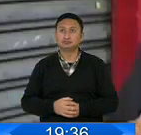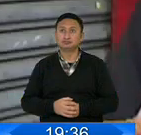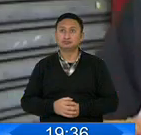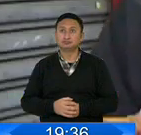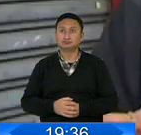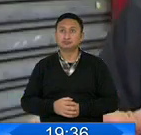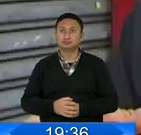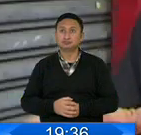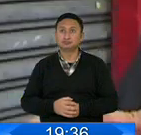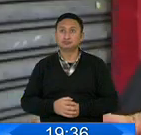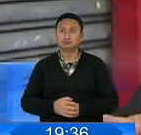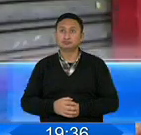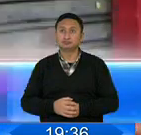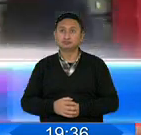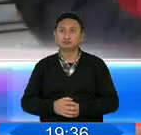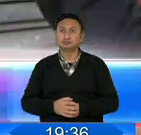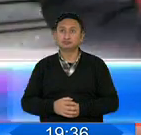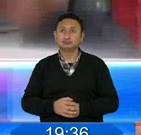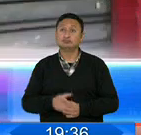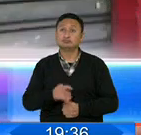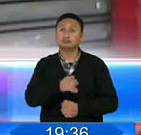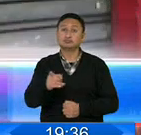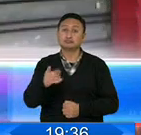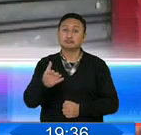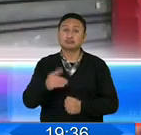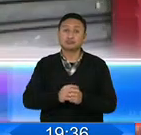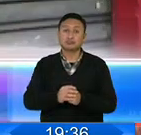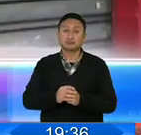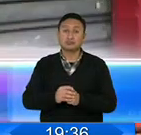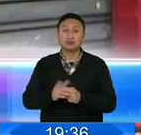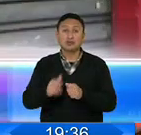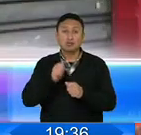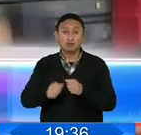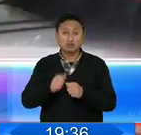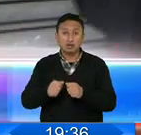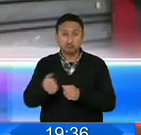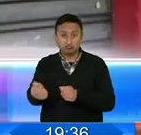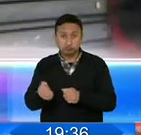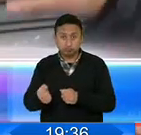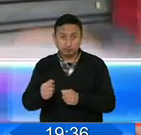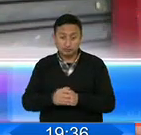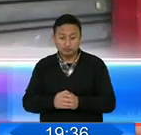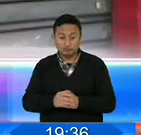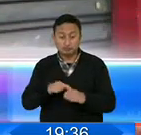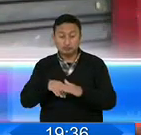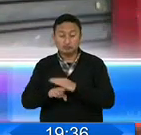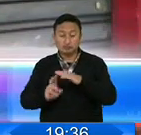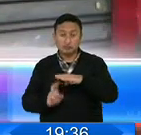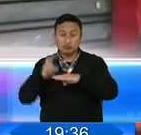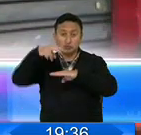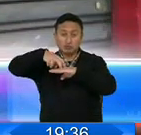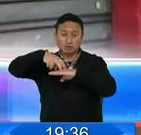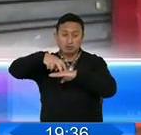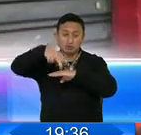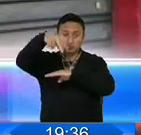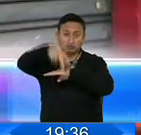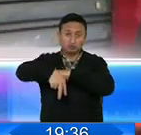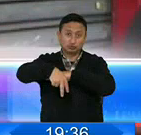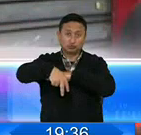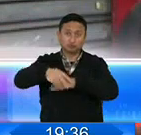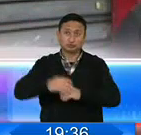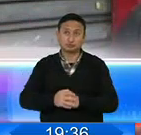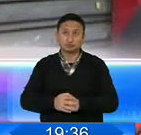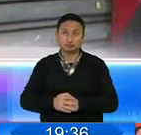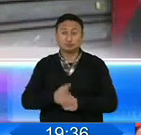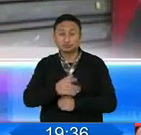y después van hacia la caja del negocio y se ingresan en el mesón y se van